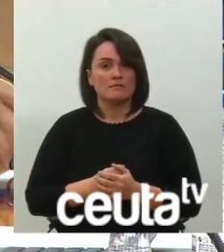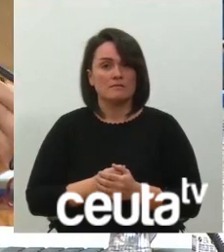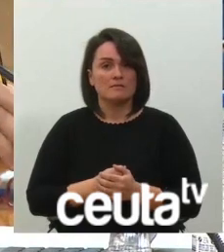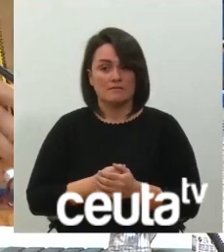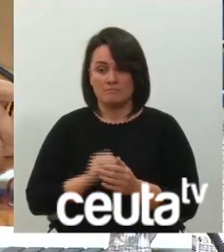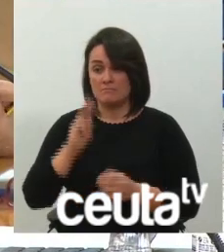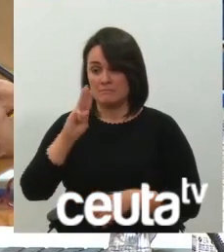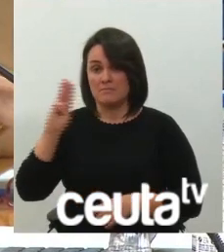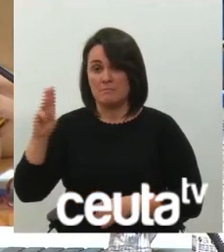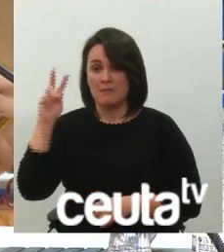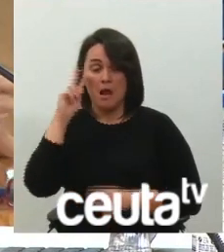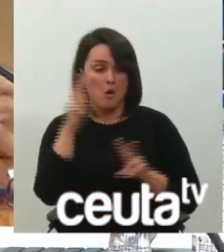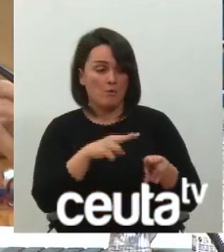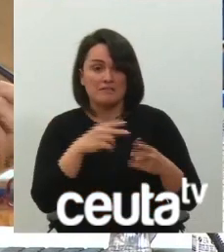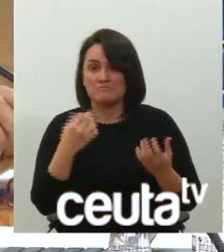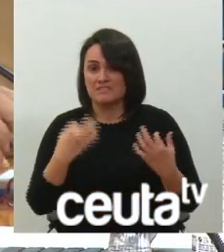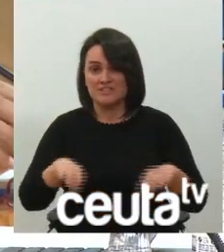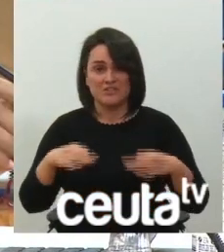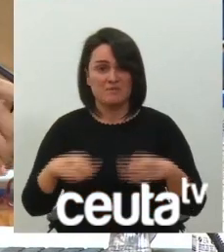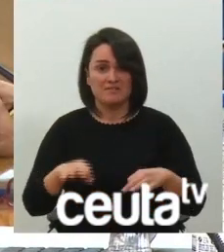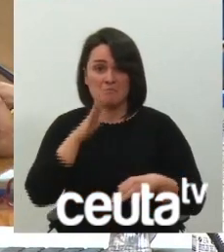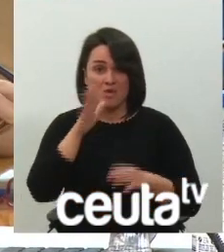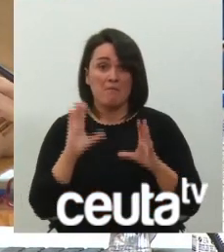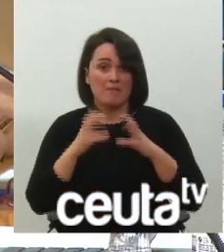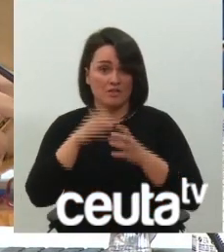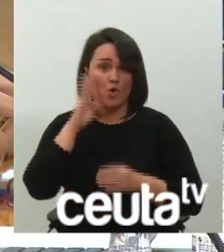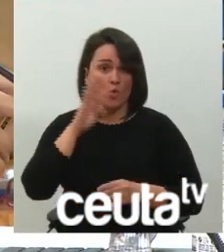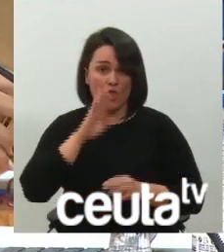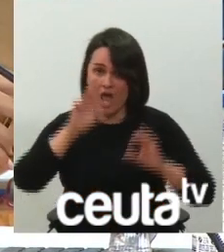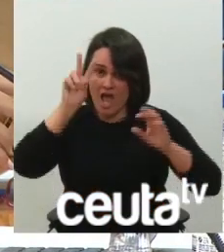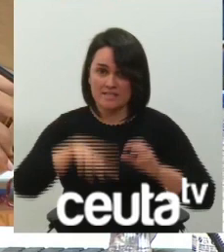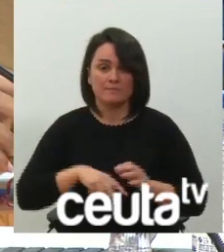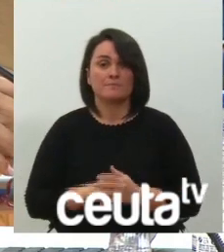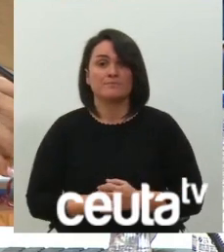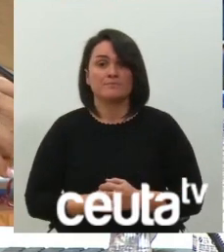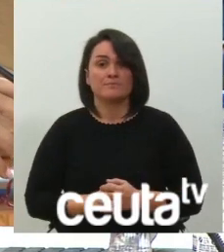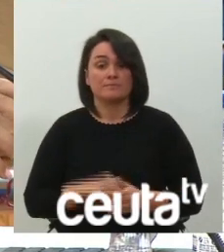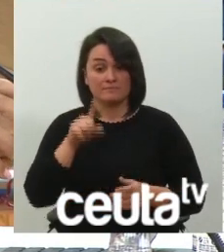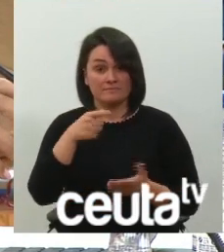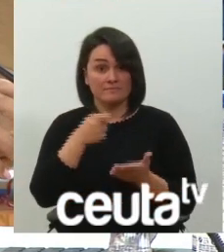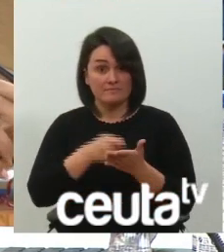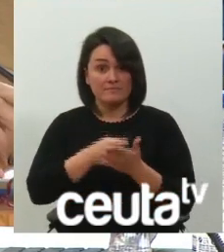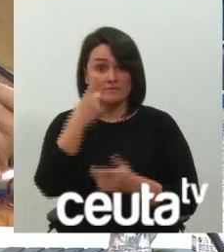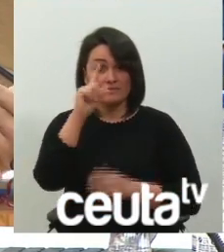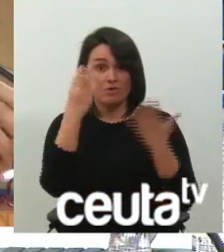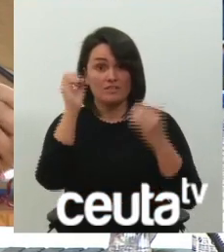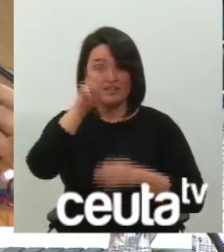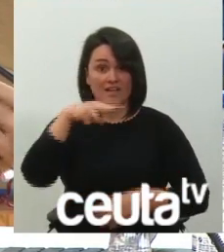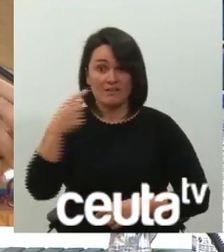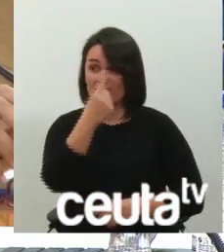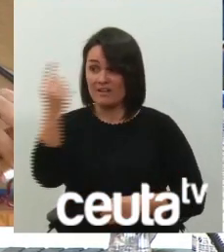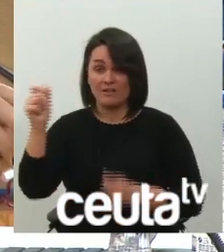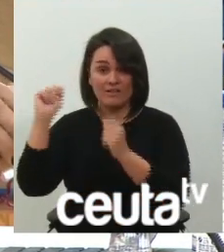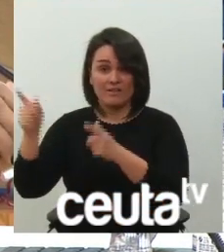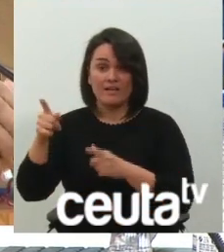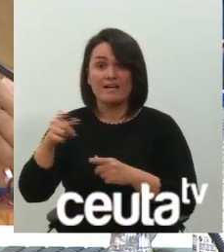pues es normal más cuando ese dinero sale del contribuyente no lo vivimos también